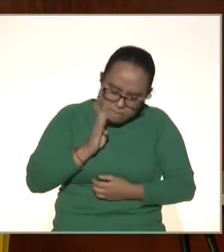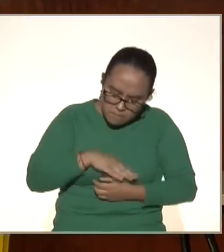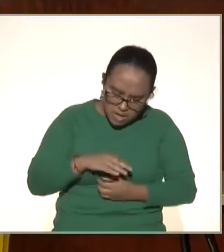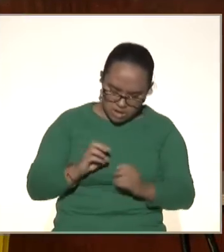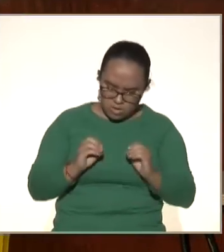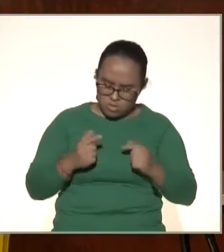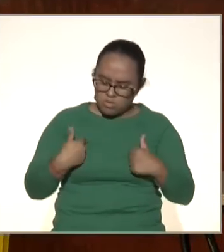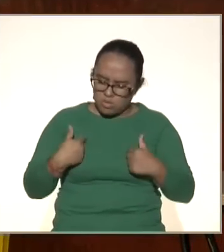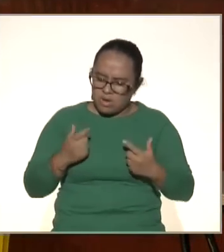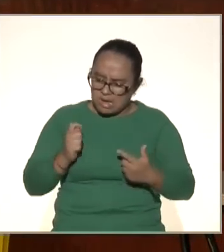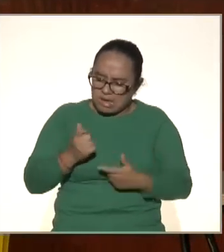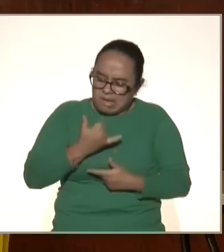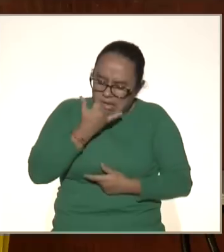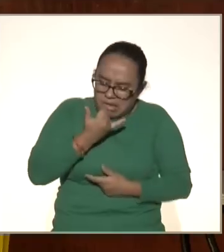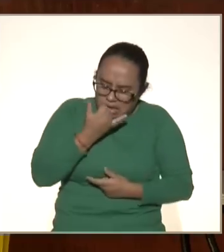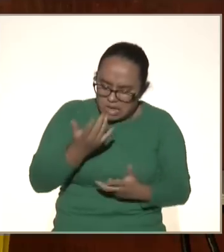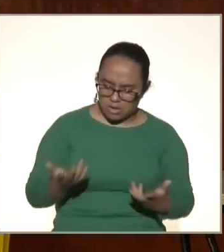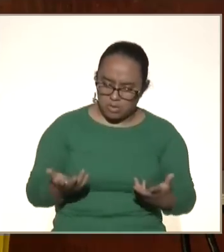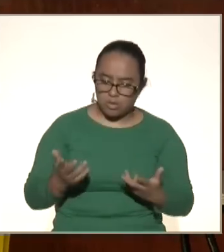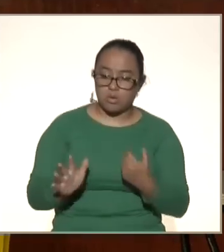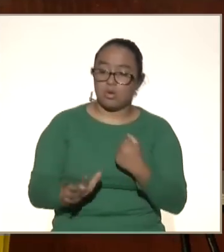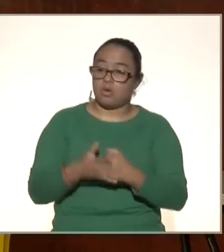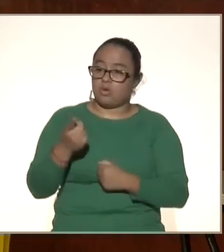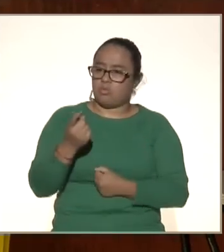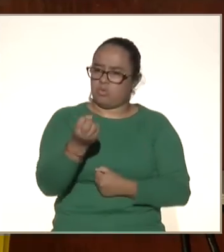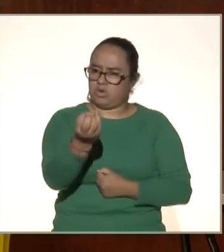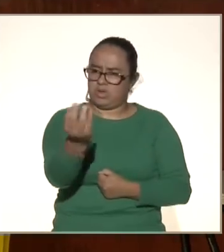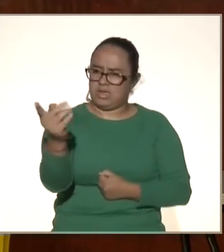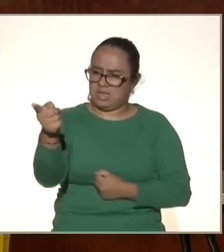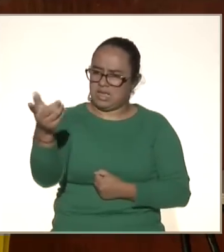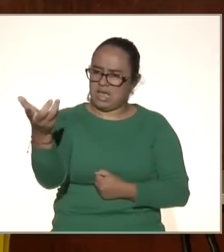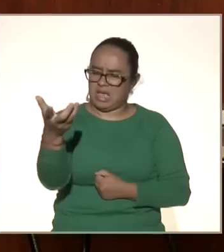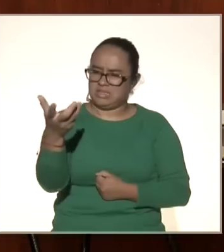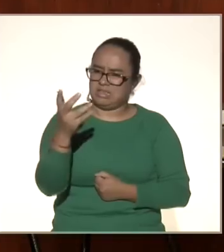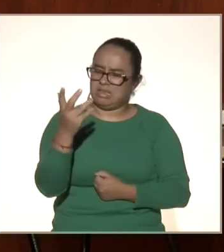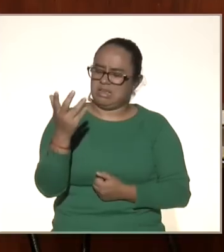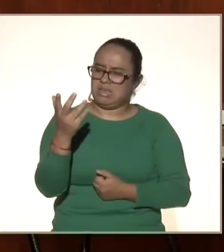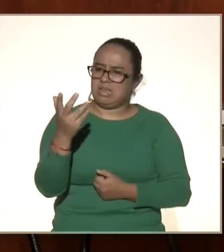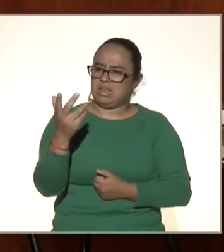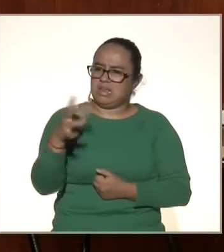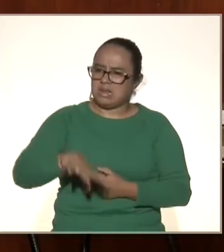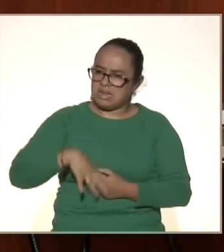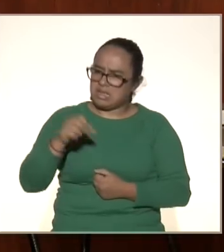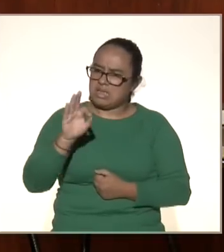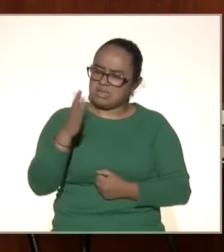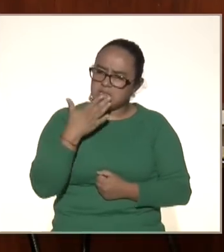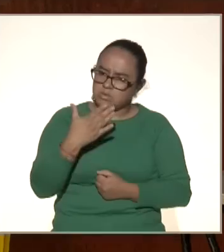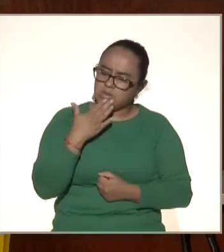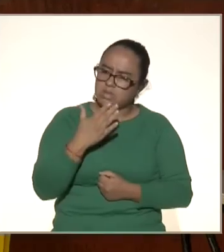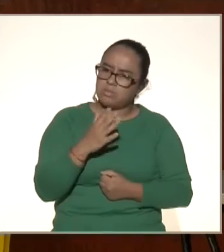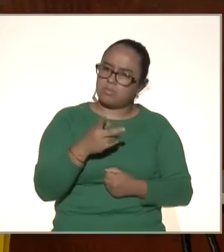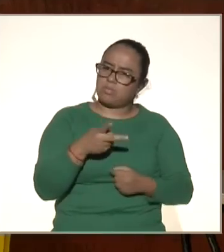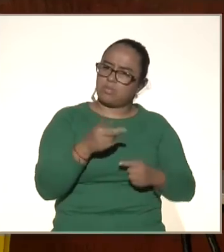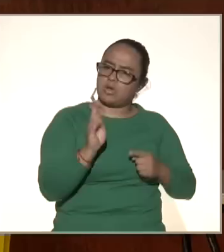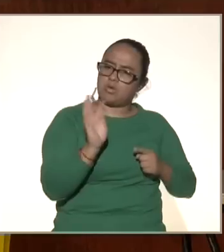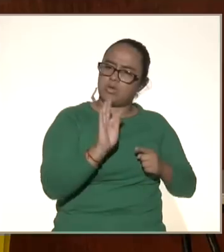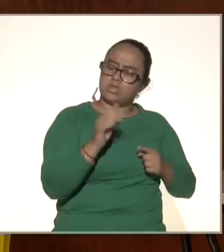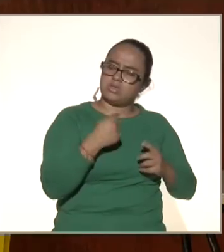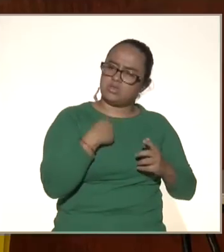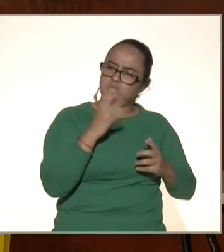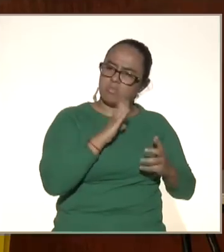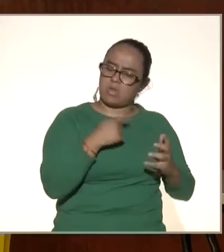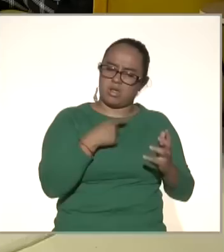estoy haciendo mal, porque creo que los que están haciendo las cosas no de la mejor manera son ellos, pero al final de cuentas quien se termina aislando soy